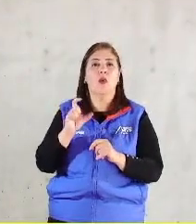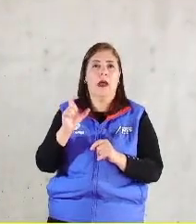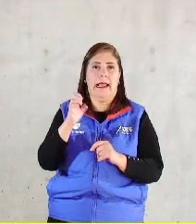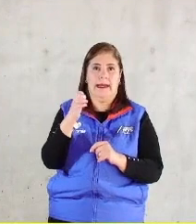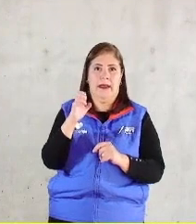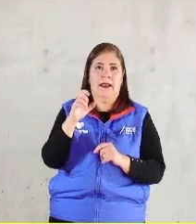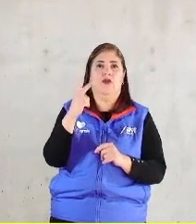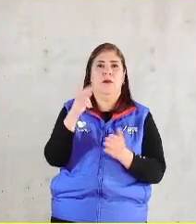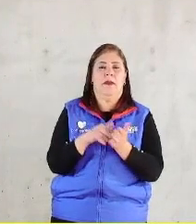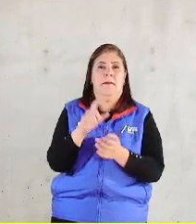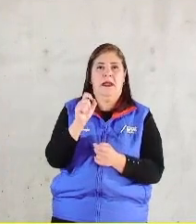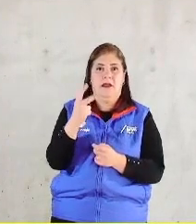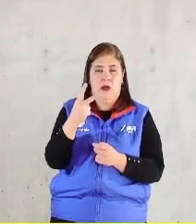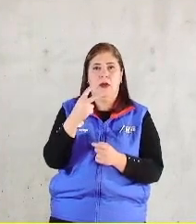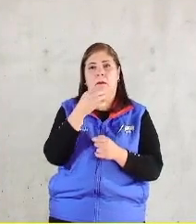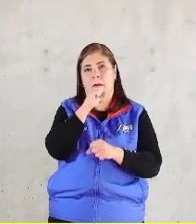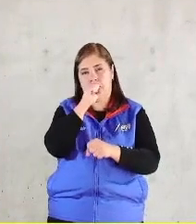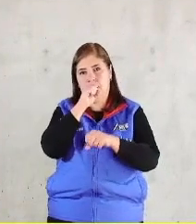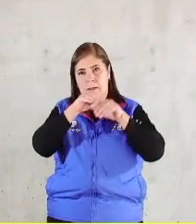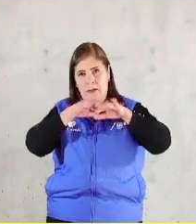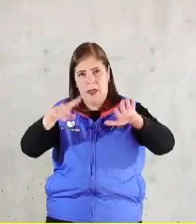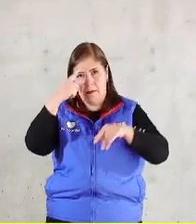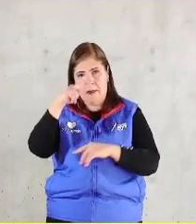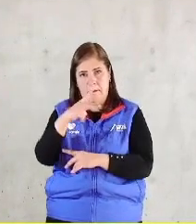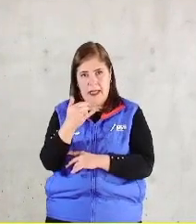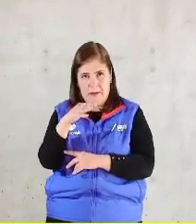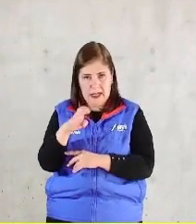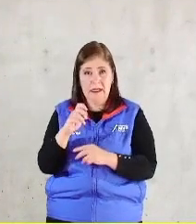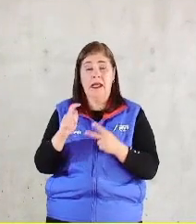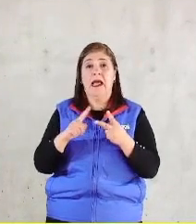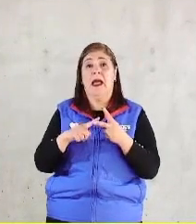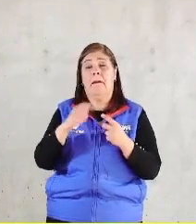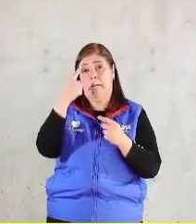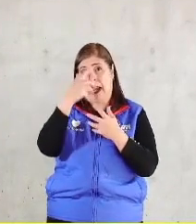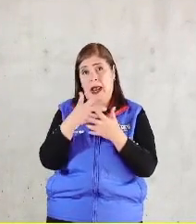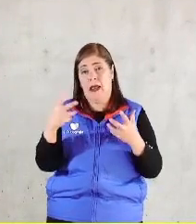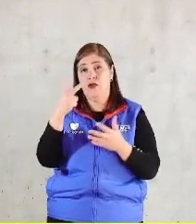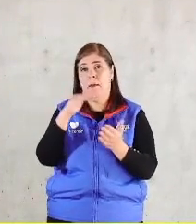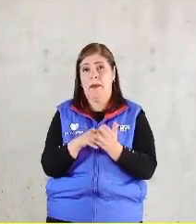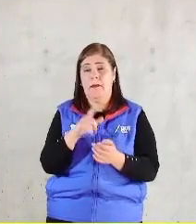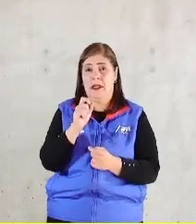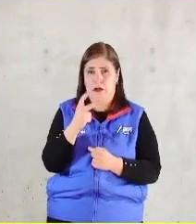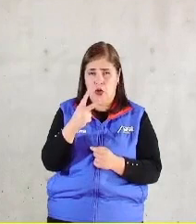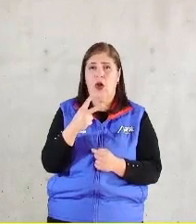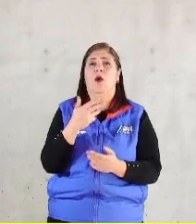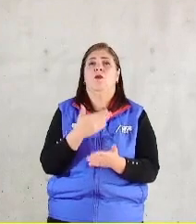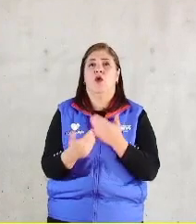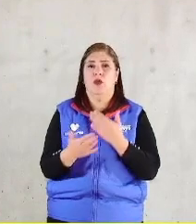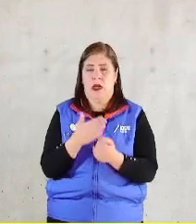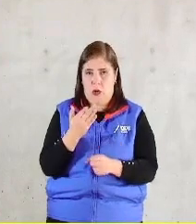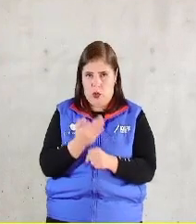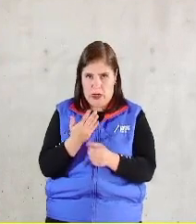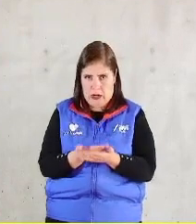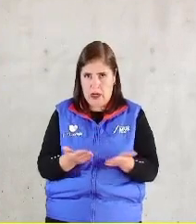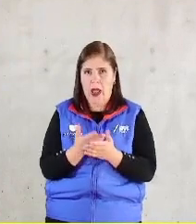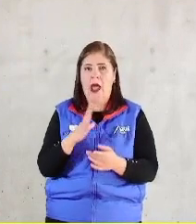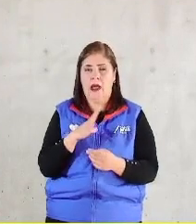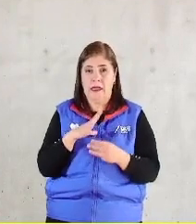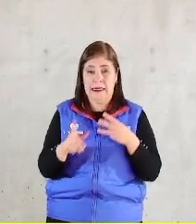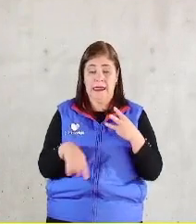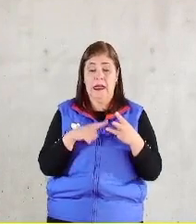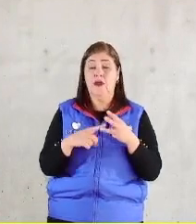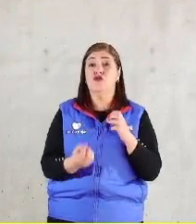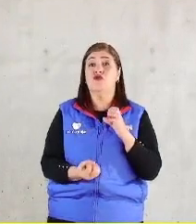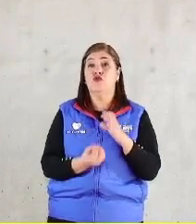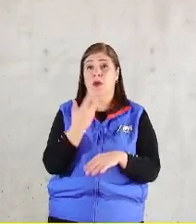con la convocatoria de las pymes. La convocatoria de las grandes para el 2022 será con el modelo actual, la que está corriendo hoy en día. El nuevo modelo